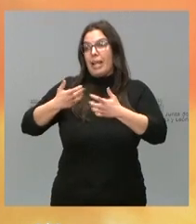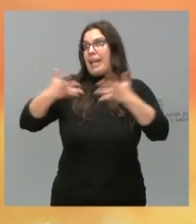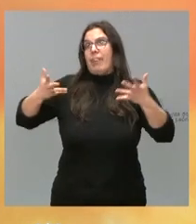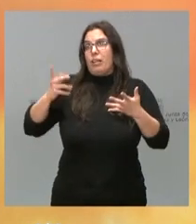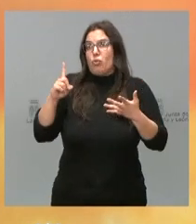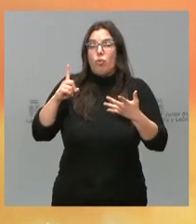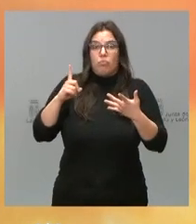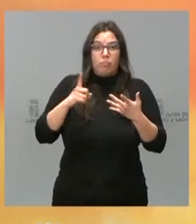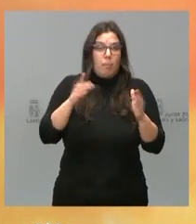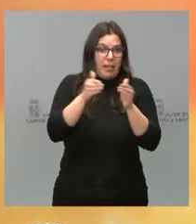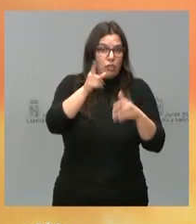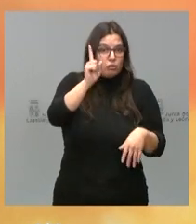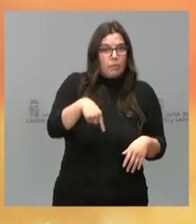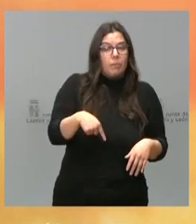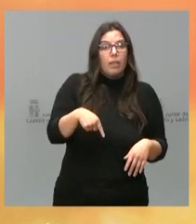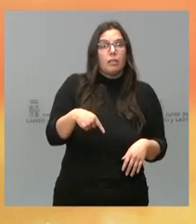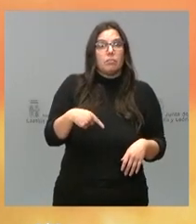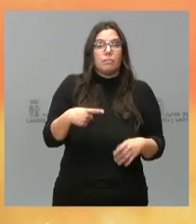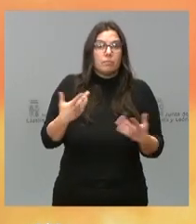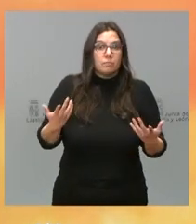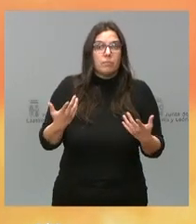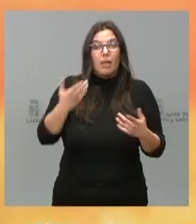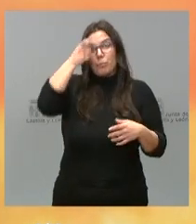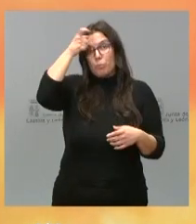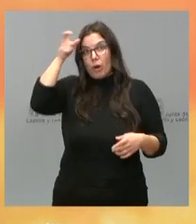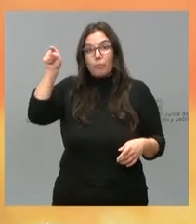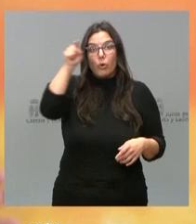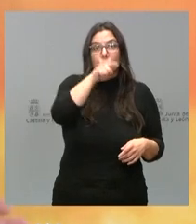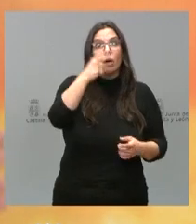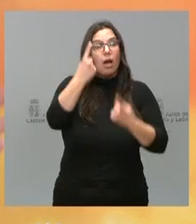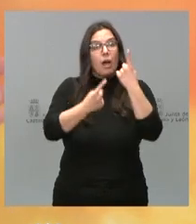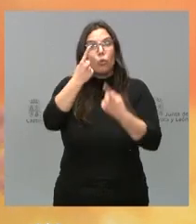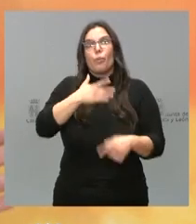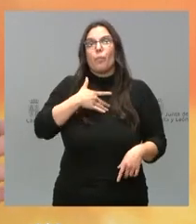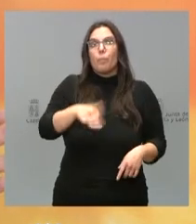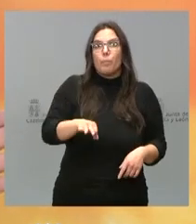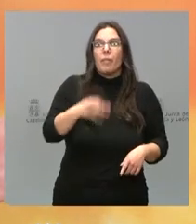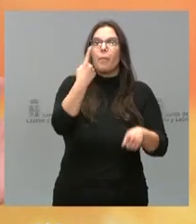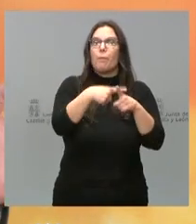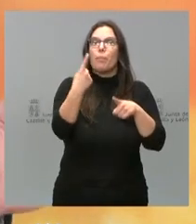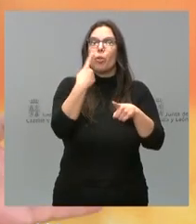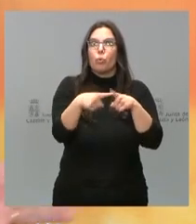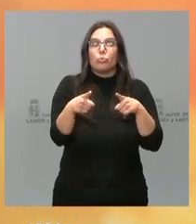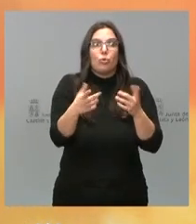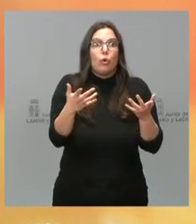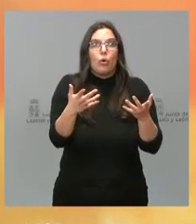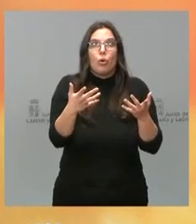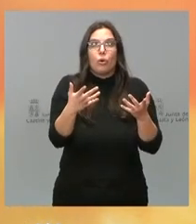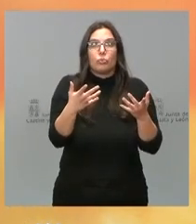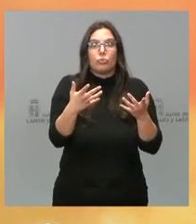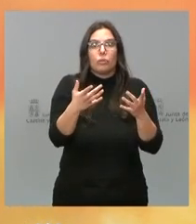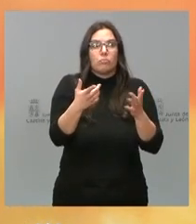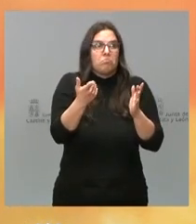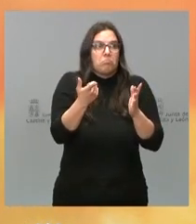grandes sino también a los pequeños en el medio rural que pueden tener productos de muy diversa